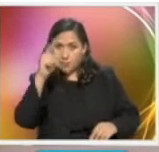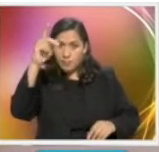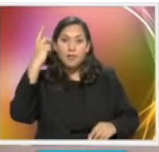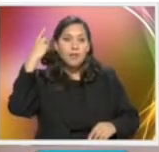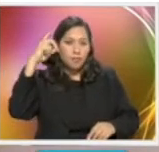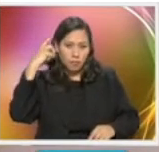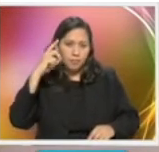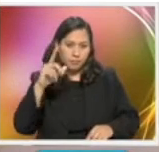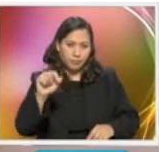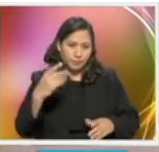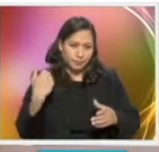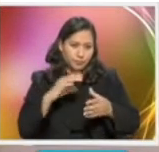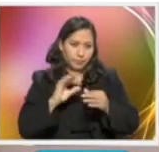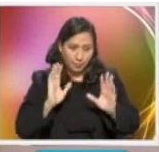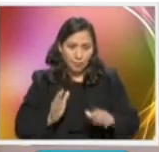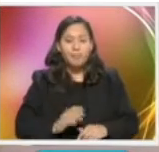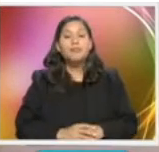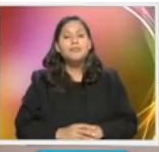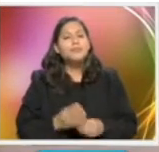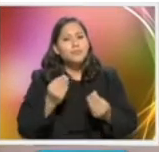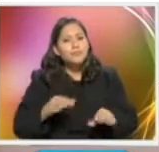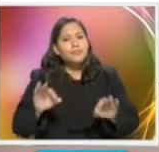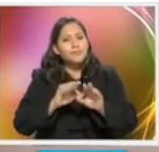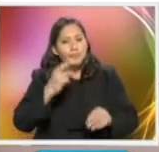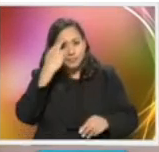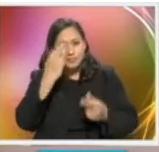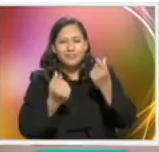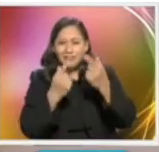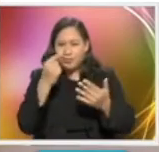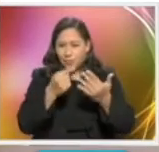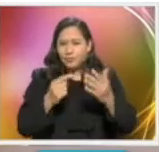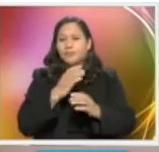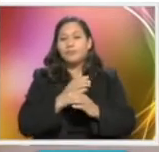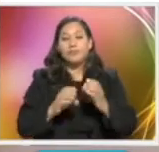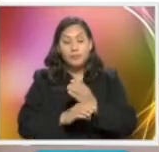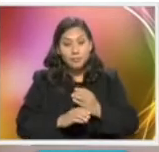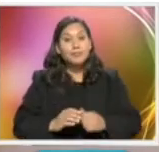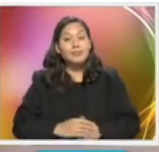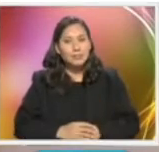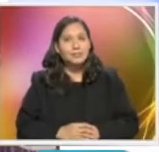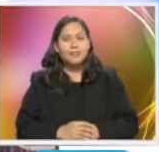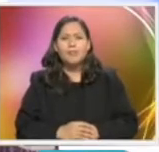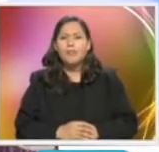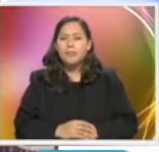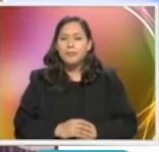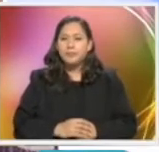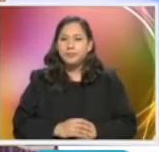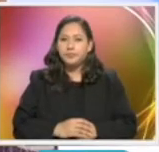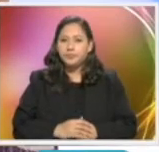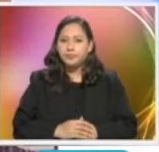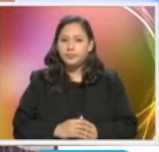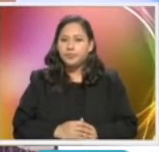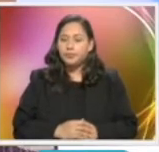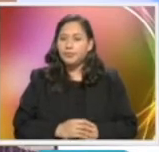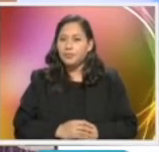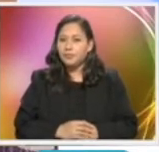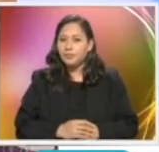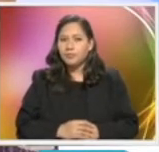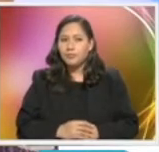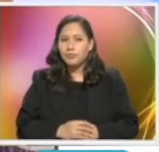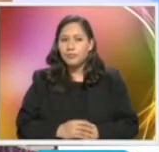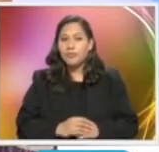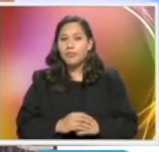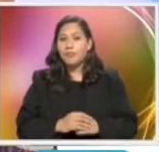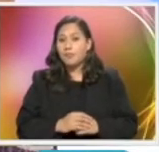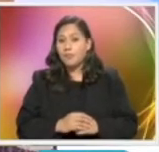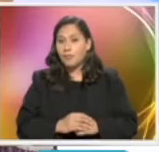en Durango, como bien decías. Entonces vale la pena recordar algunas cosas, ¿no? Muchas cosas, ¿no? Como por ejemplo, lo que me llama mucho la atención, hay mucha gente que considero